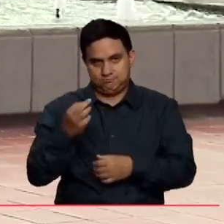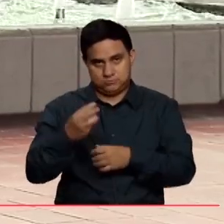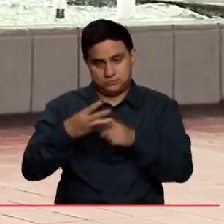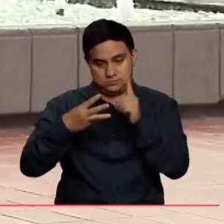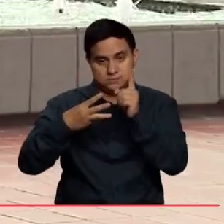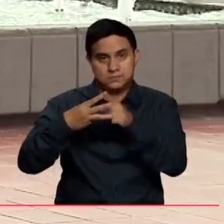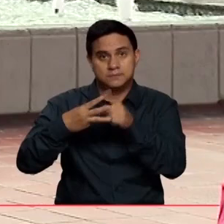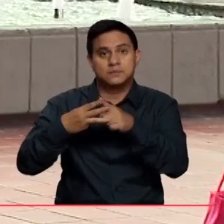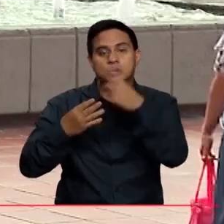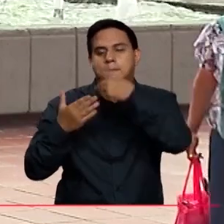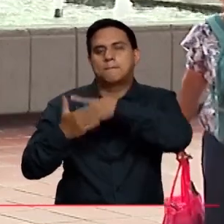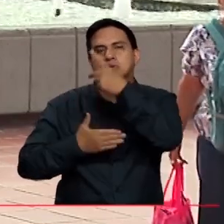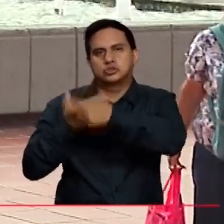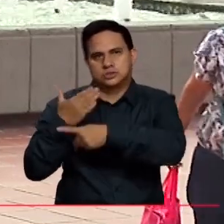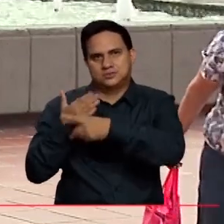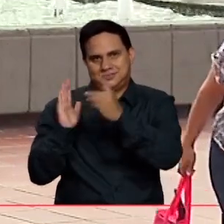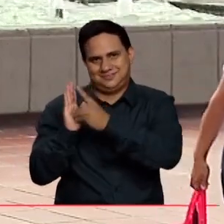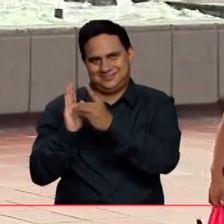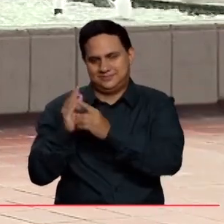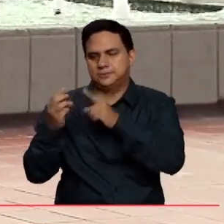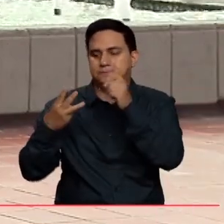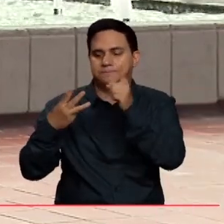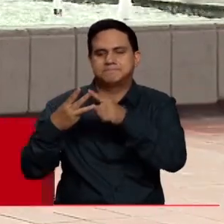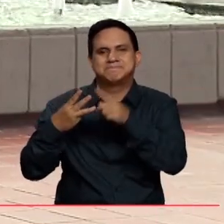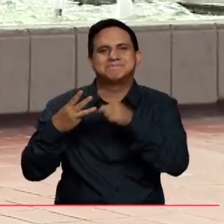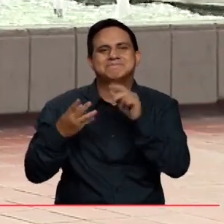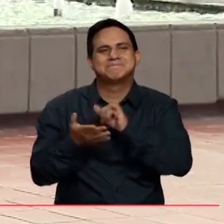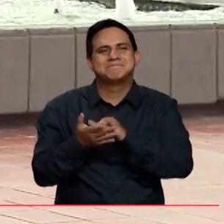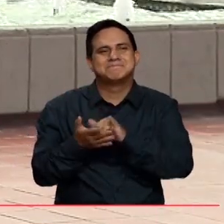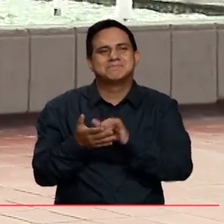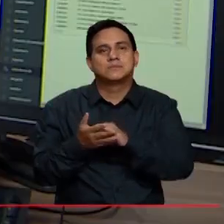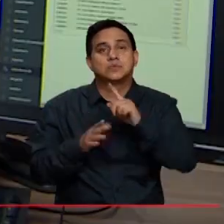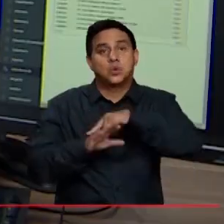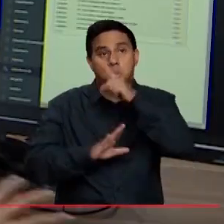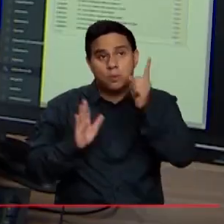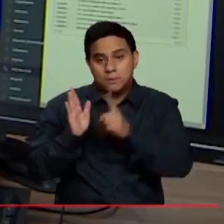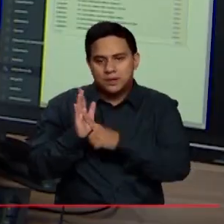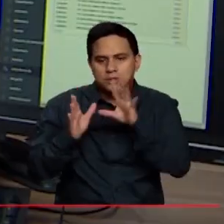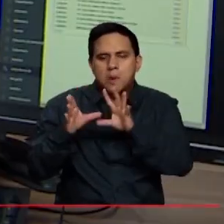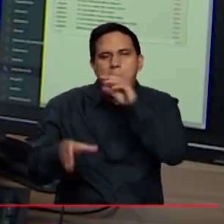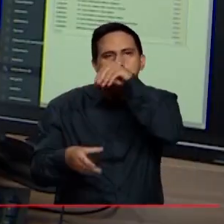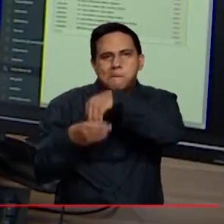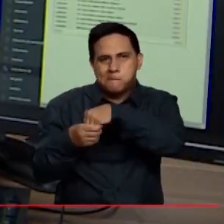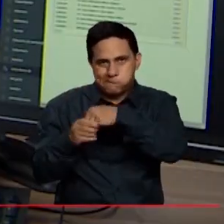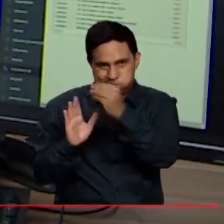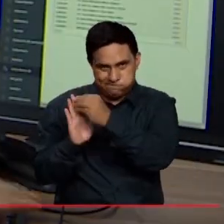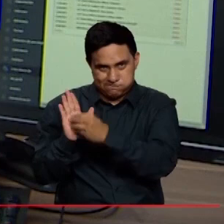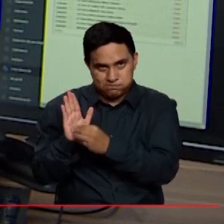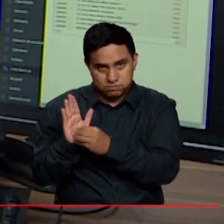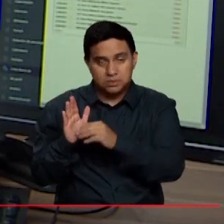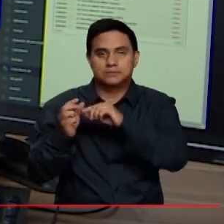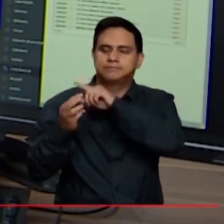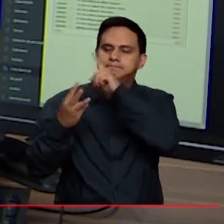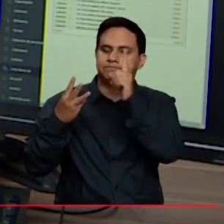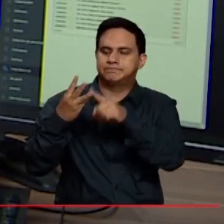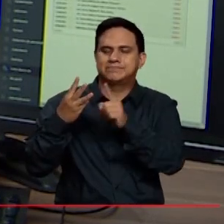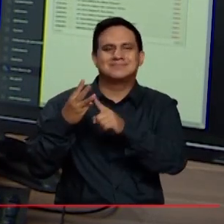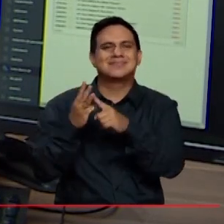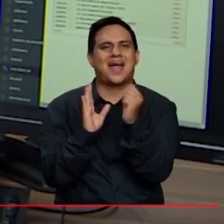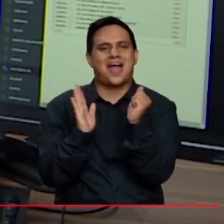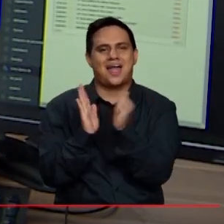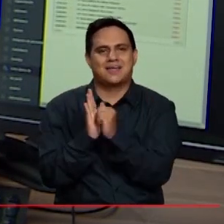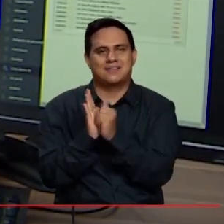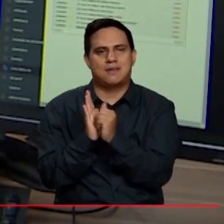segundo momento ya tenemos listo la memoria justificativa del decreto. Y tercero, un acta prehecha, de alguna manera,